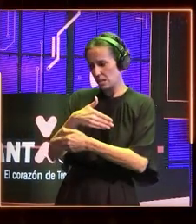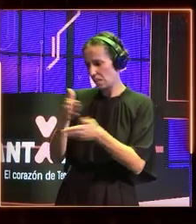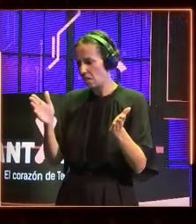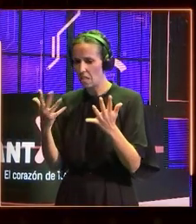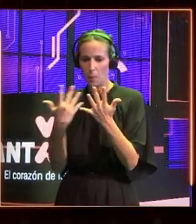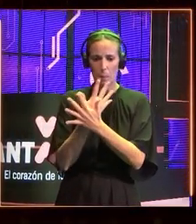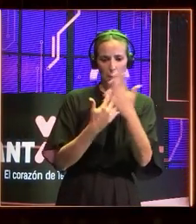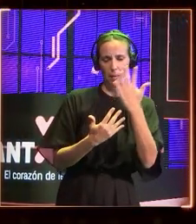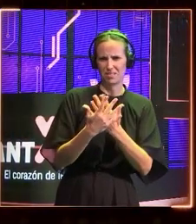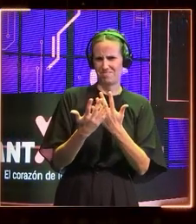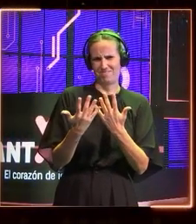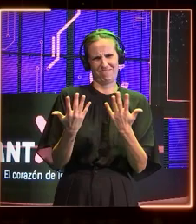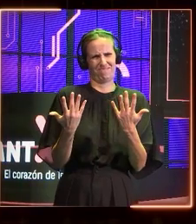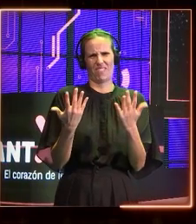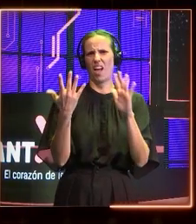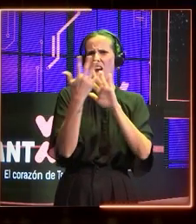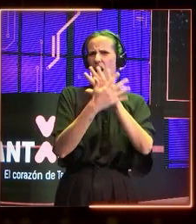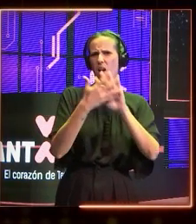mixta y